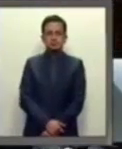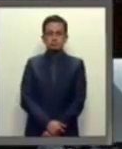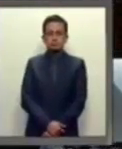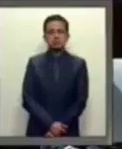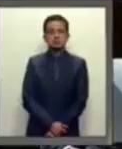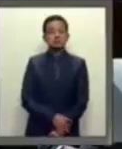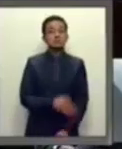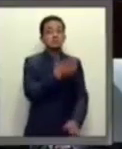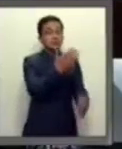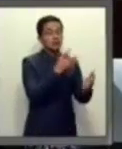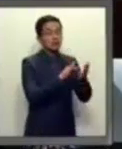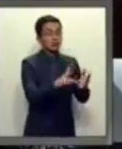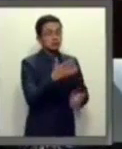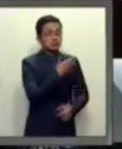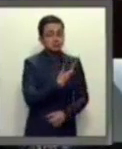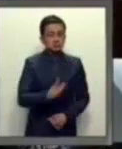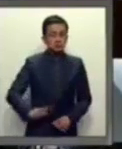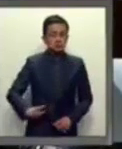Gracias, presidente.